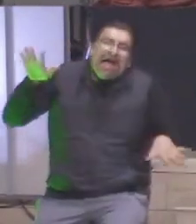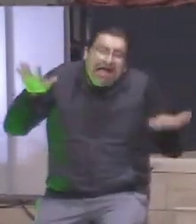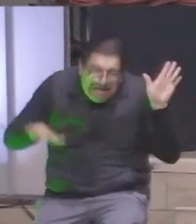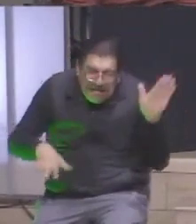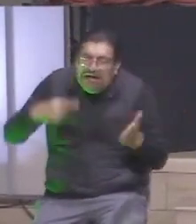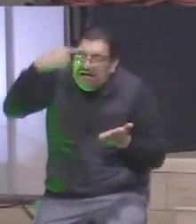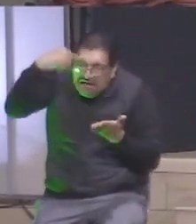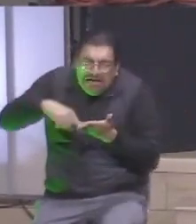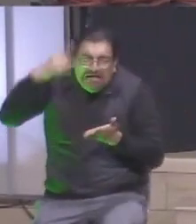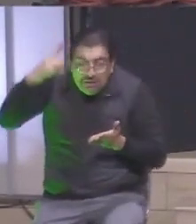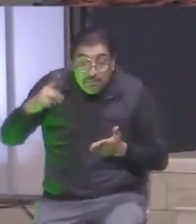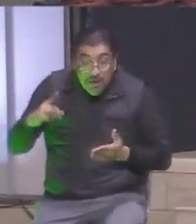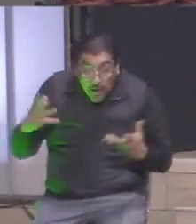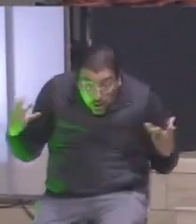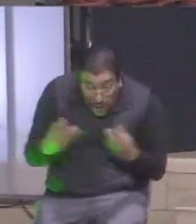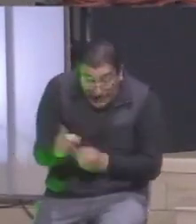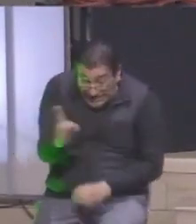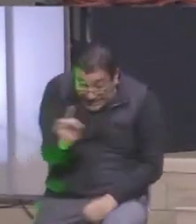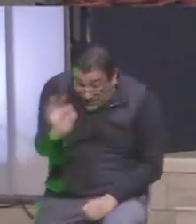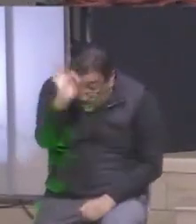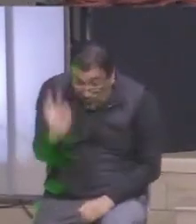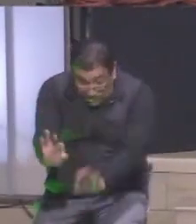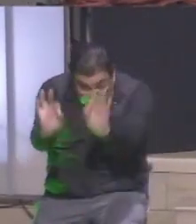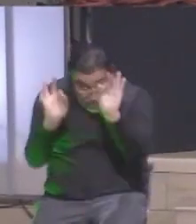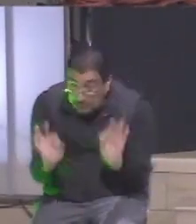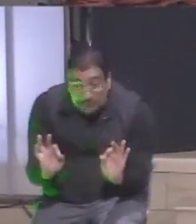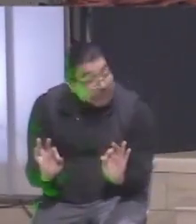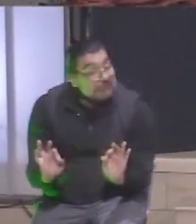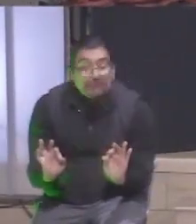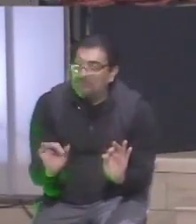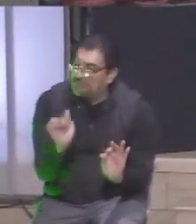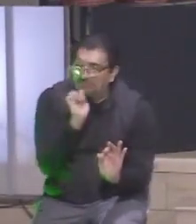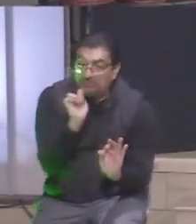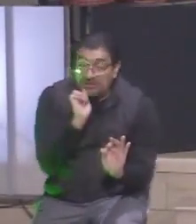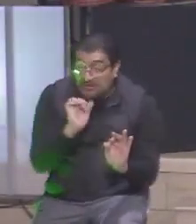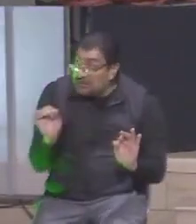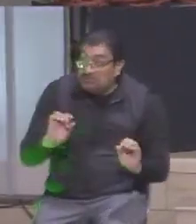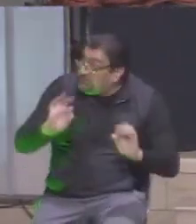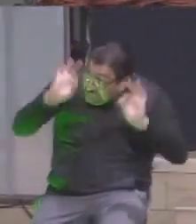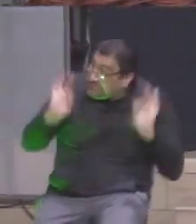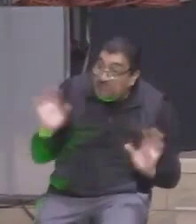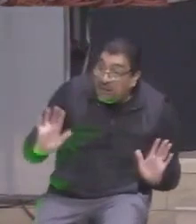nosotros confiar 100% en Dios No tendríamos la vida que tenemos